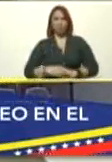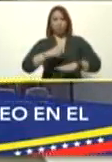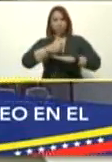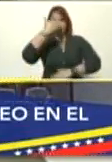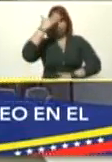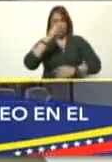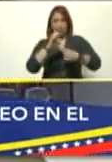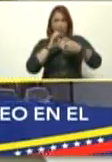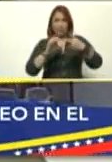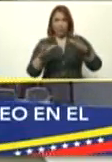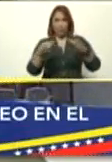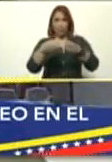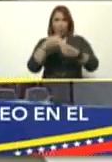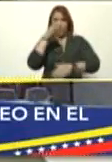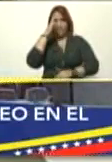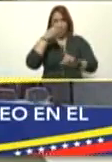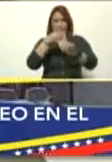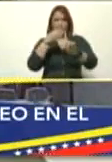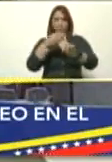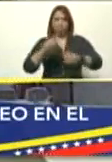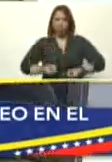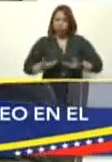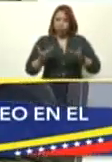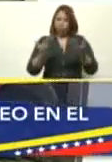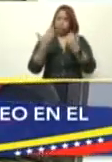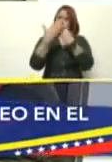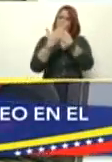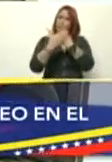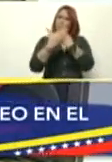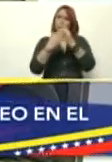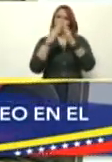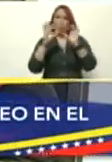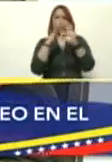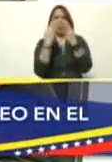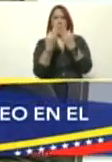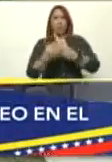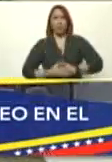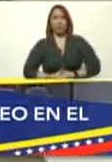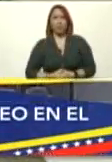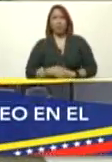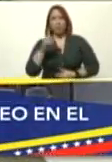Estratégico Operacional, transmita mis condolencias a toda la familia y